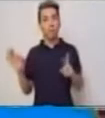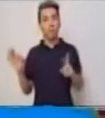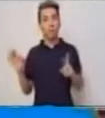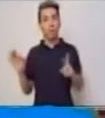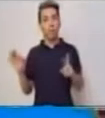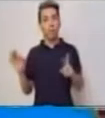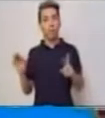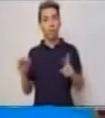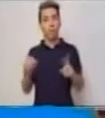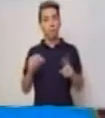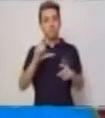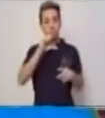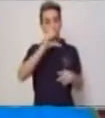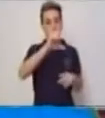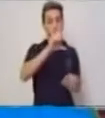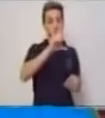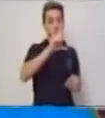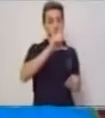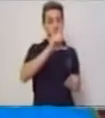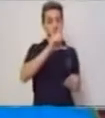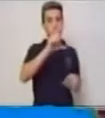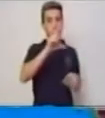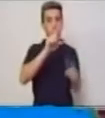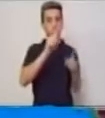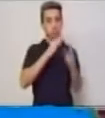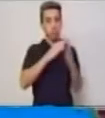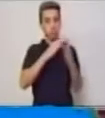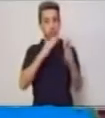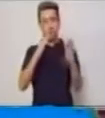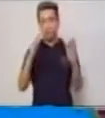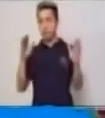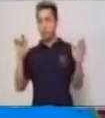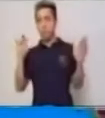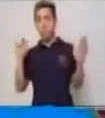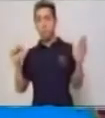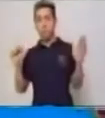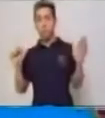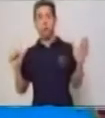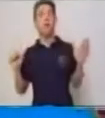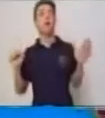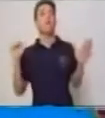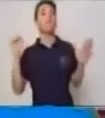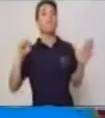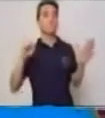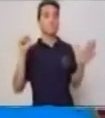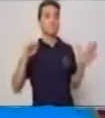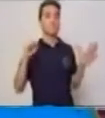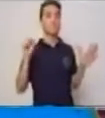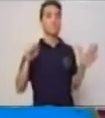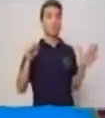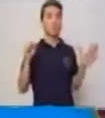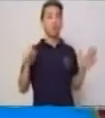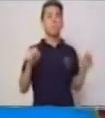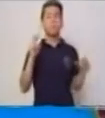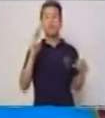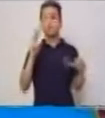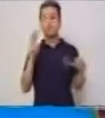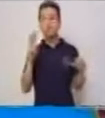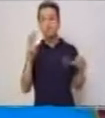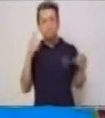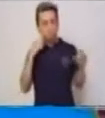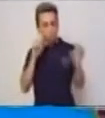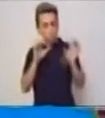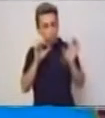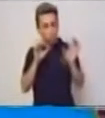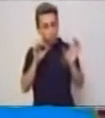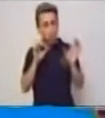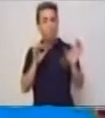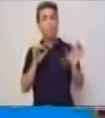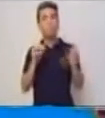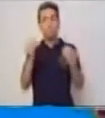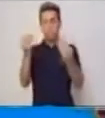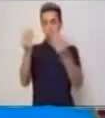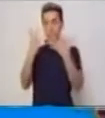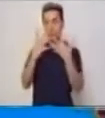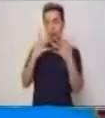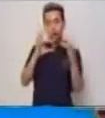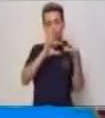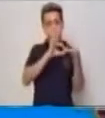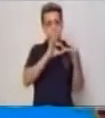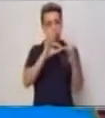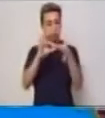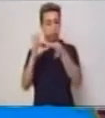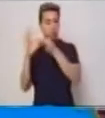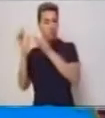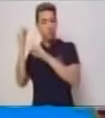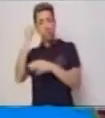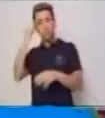mayúscula, punto al final, y los elementos que la conforman me dan una idea y me sirve